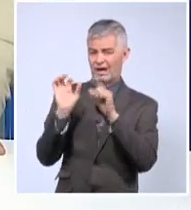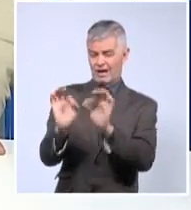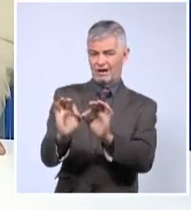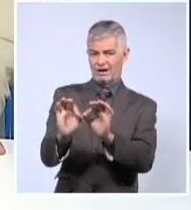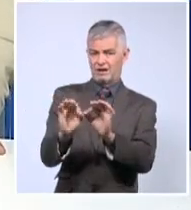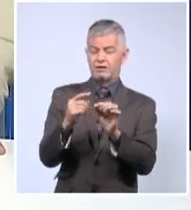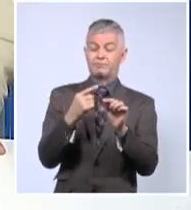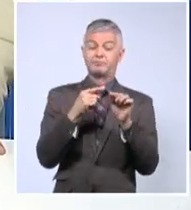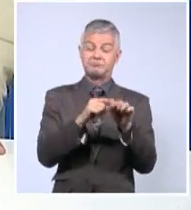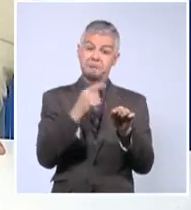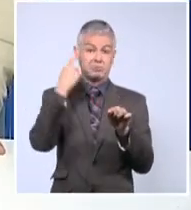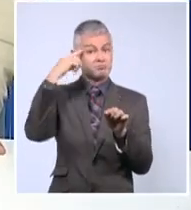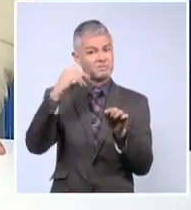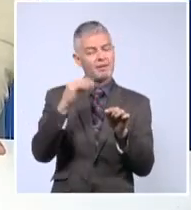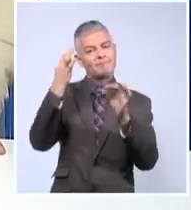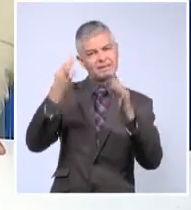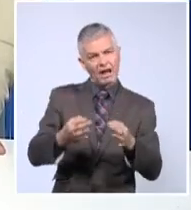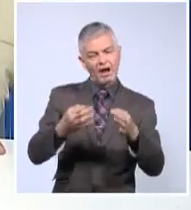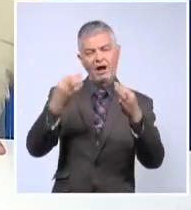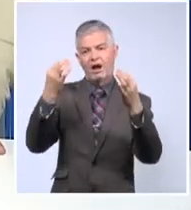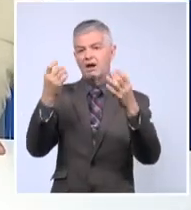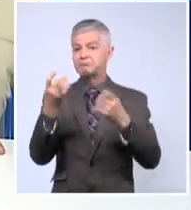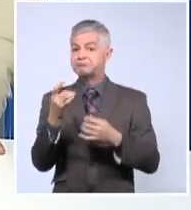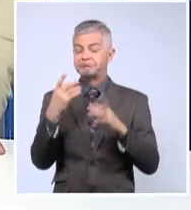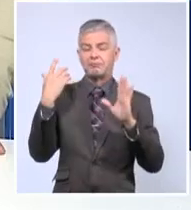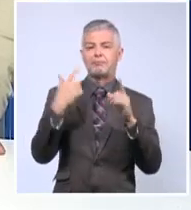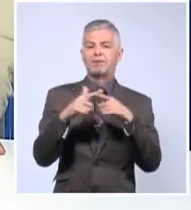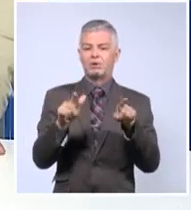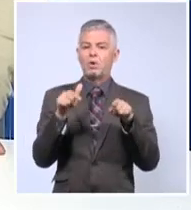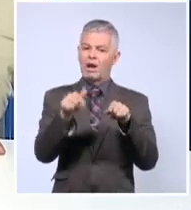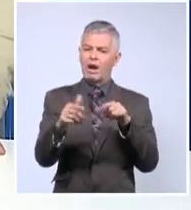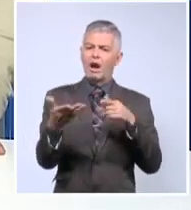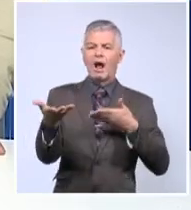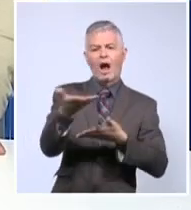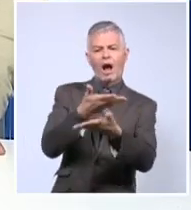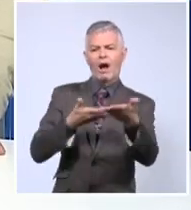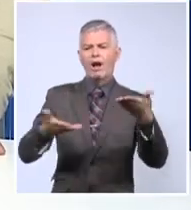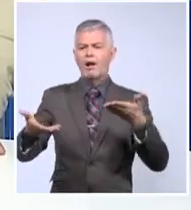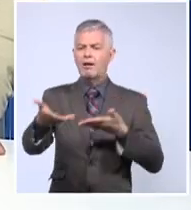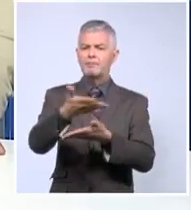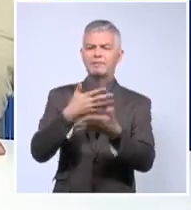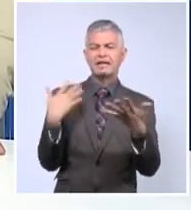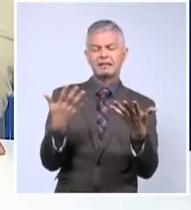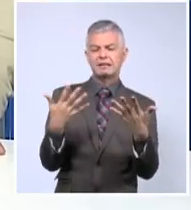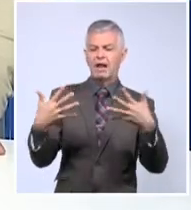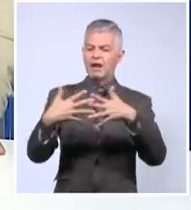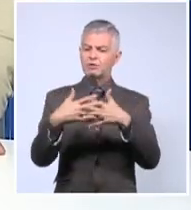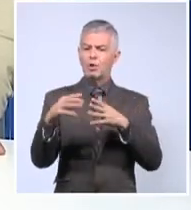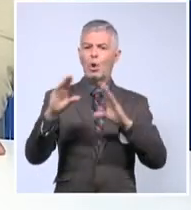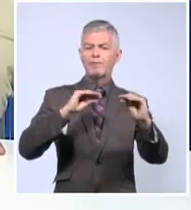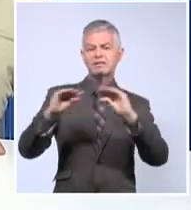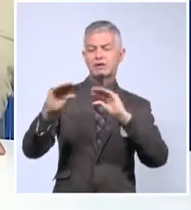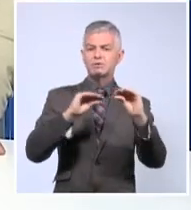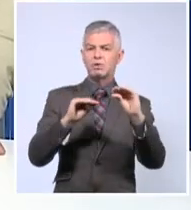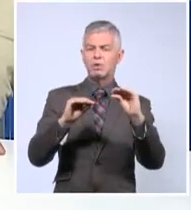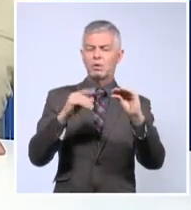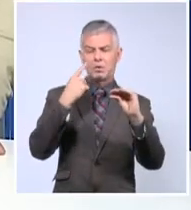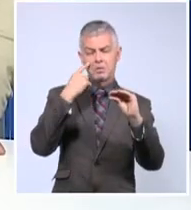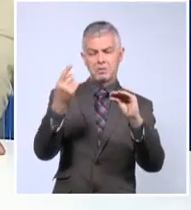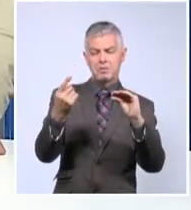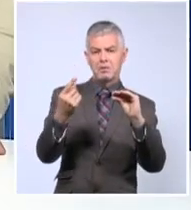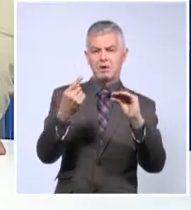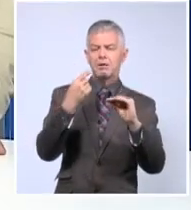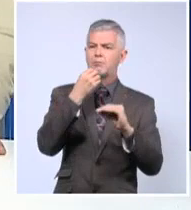dice Bloomberg, junto al ambiente que prevaleció en la conversación con México, podría darnos algunas pistas de